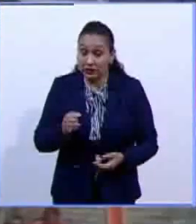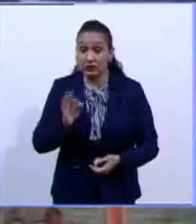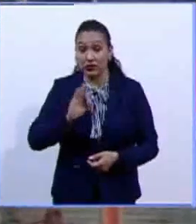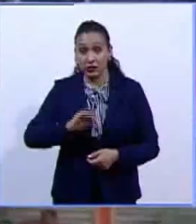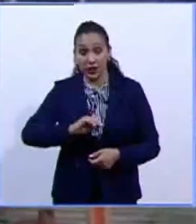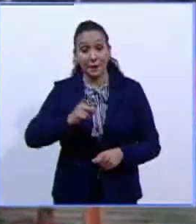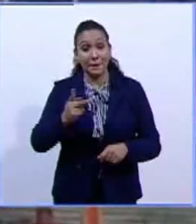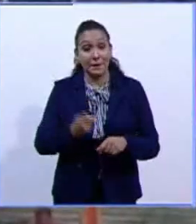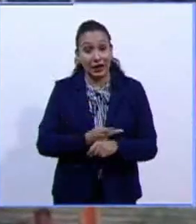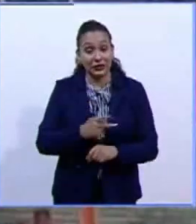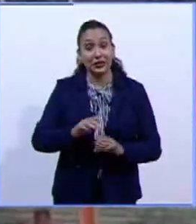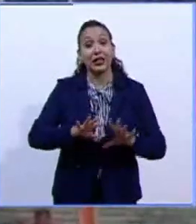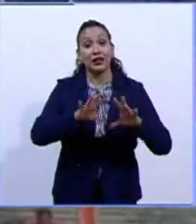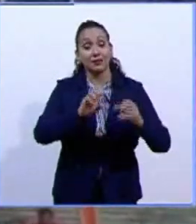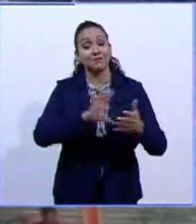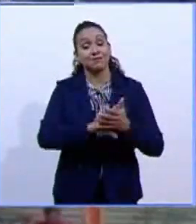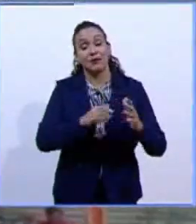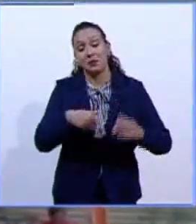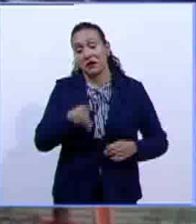de la acción penal.